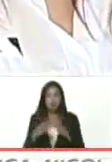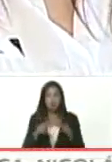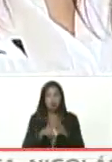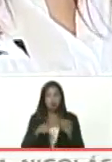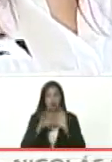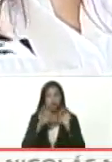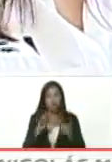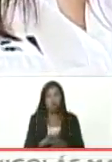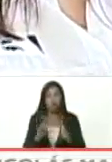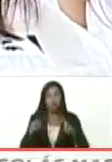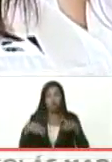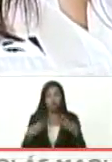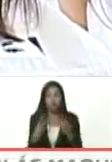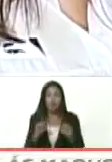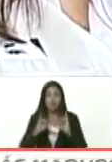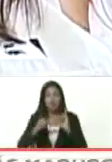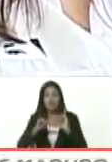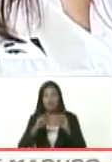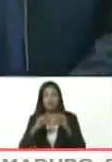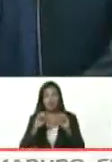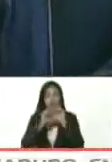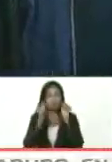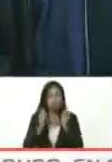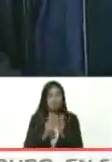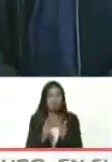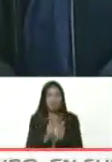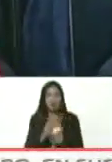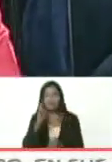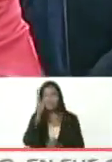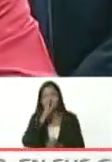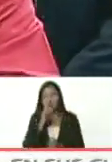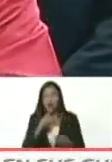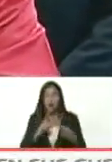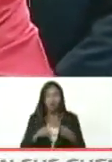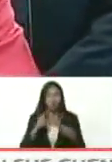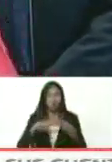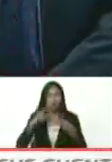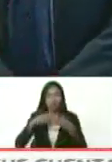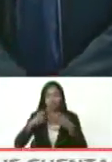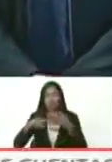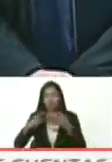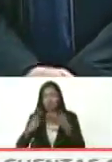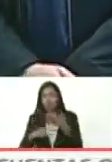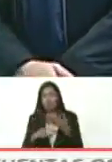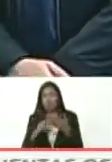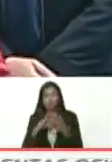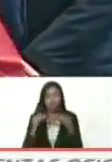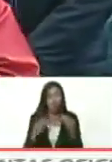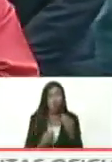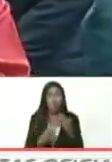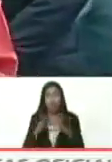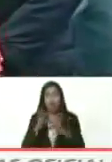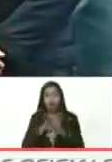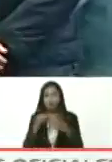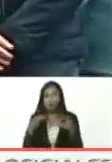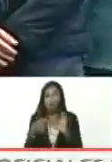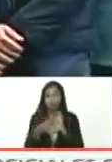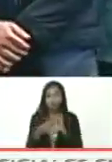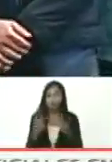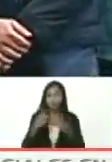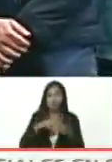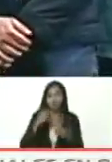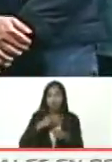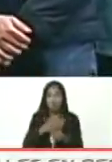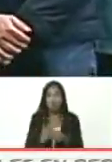Una reingeniería de todos los sistemas, Banco Bicentenario, Fondemi, Safonat, Consejo Federal de Gobierno. Yo